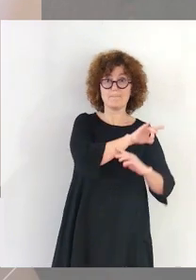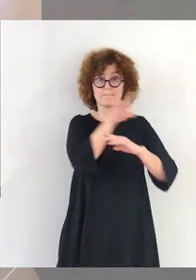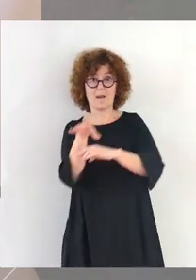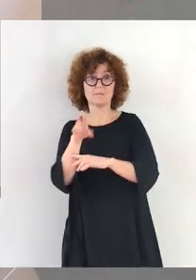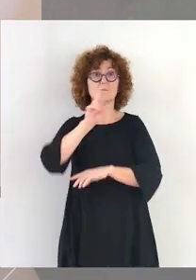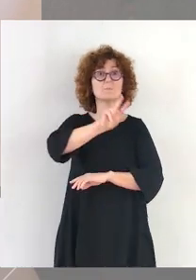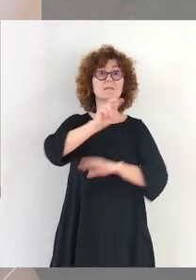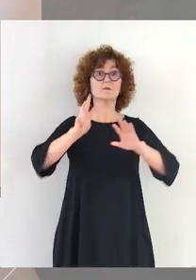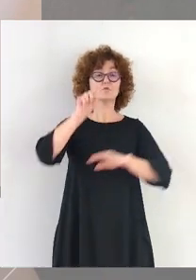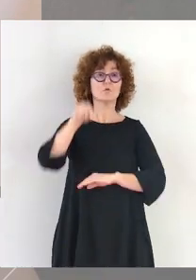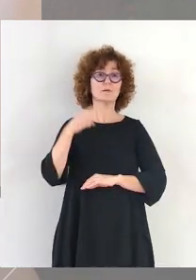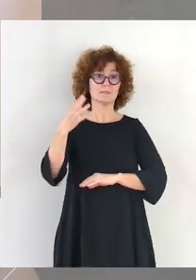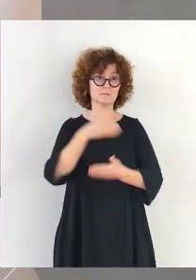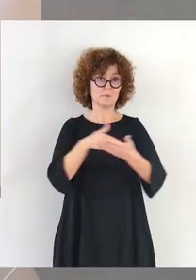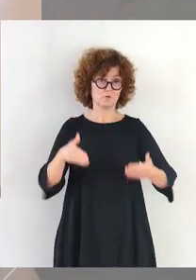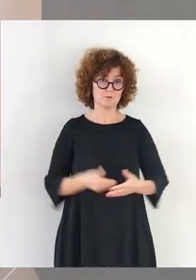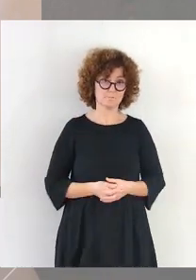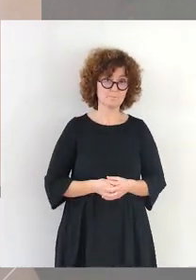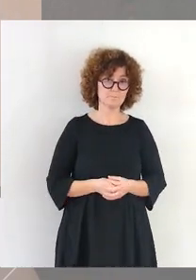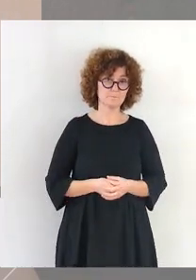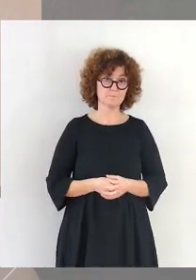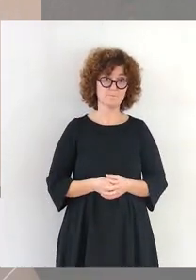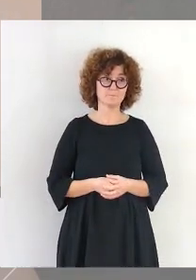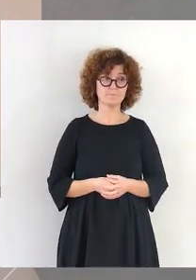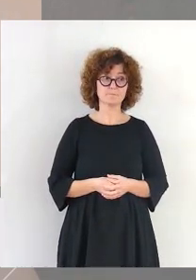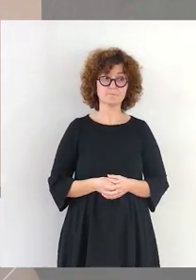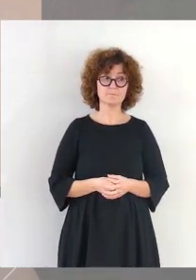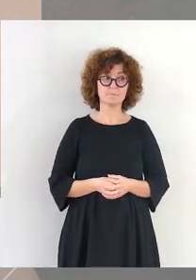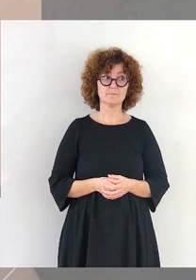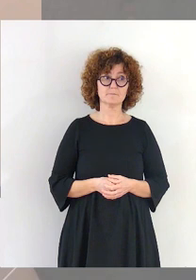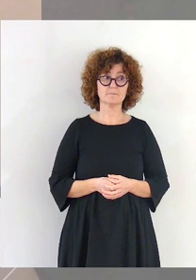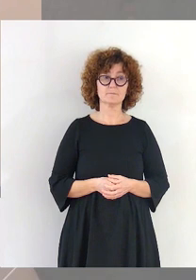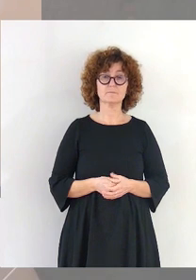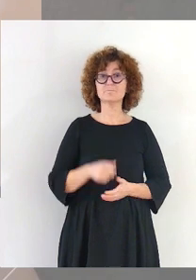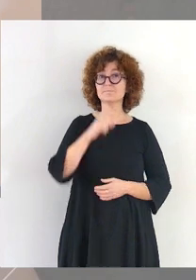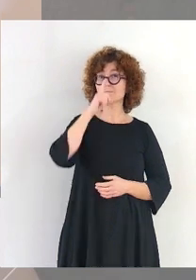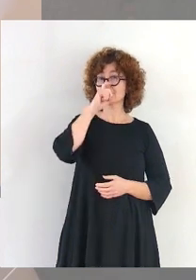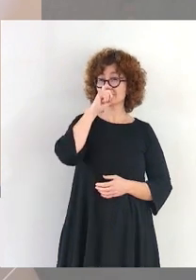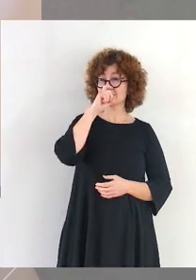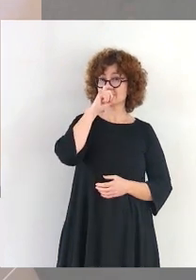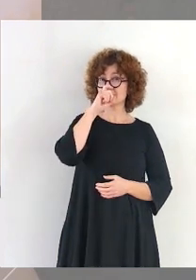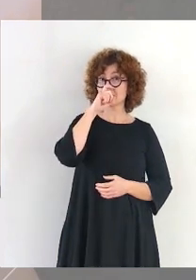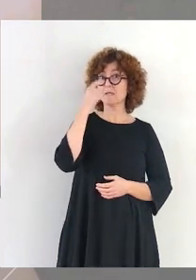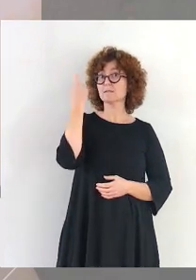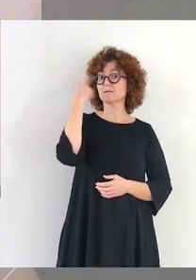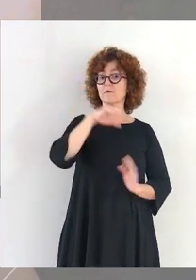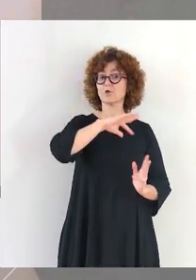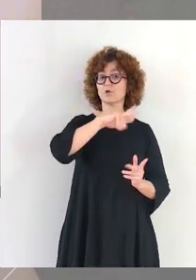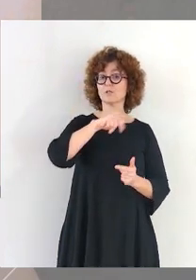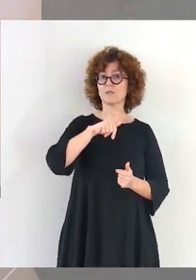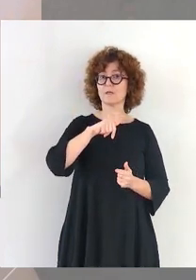28,3 millones de personas cabe recordar también que casi al mismo tiempo que conocíamos la noticia de